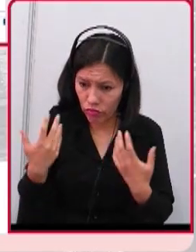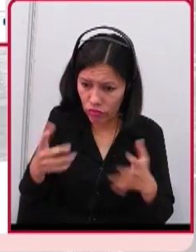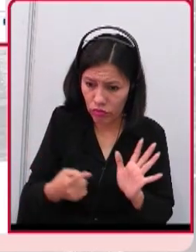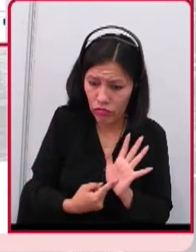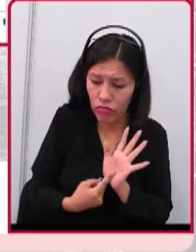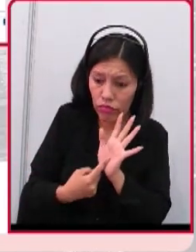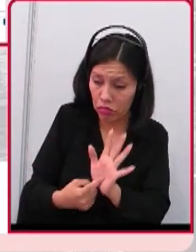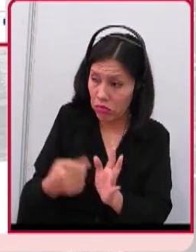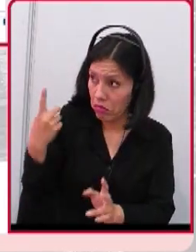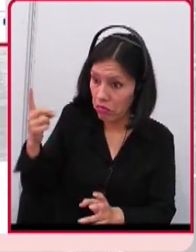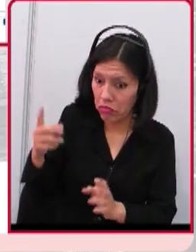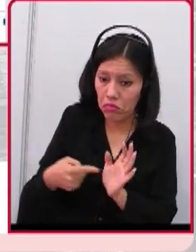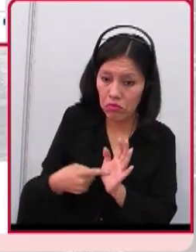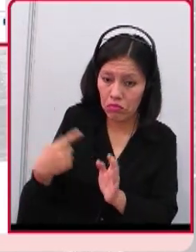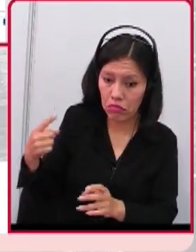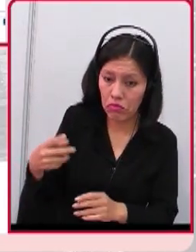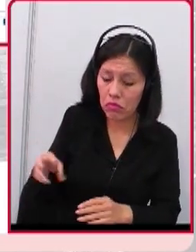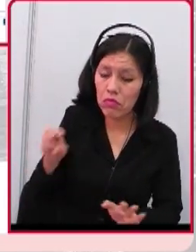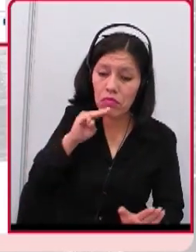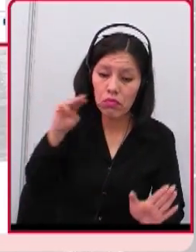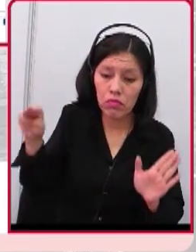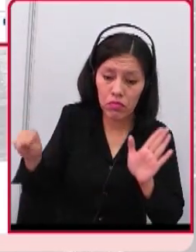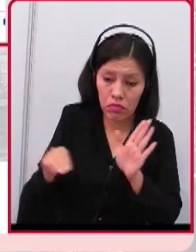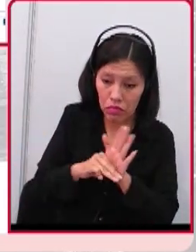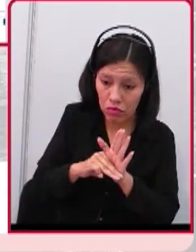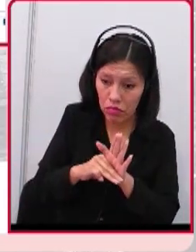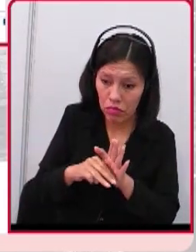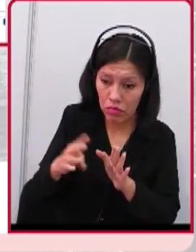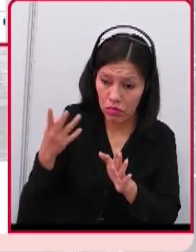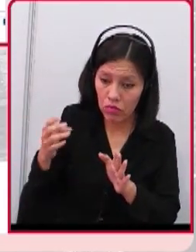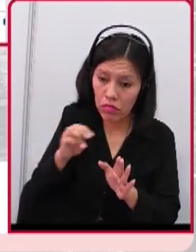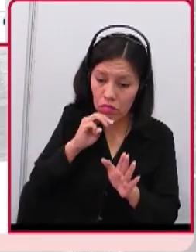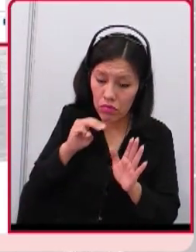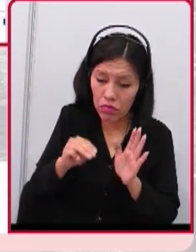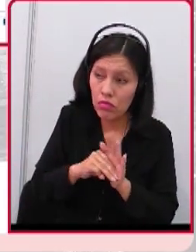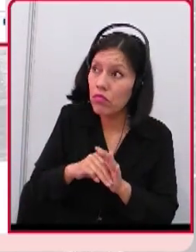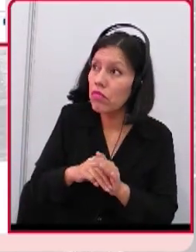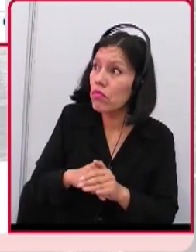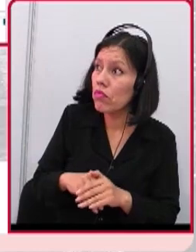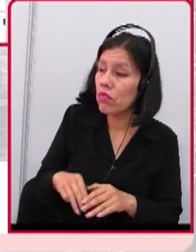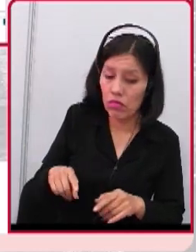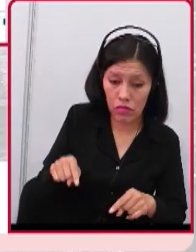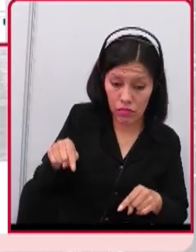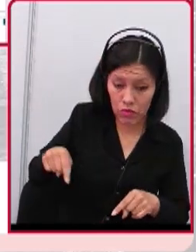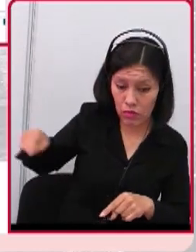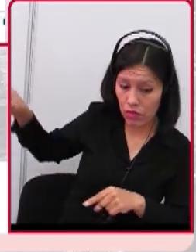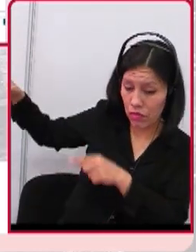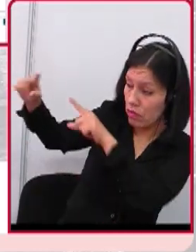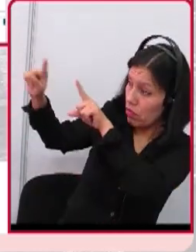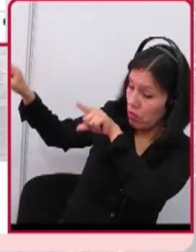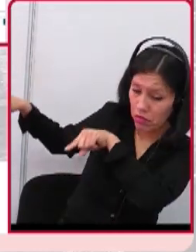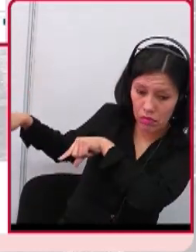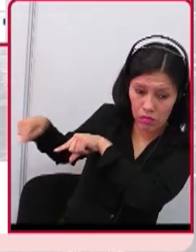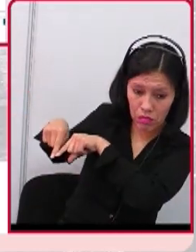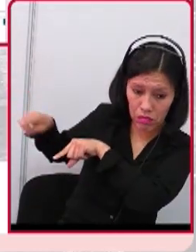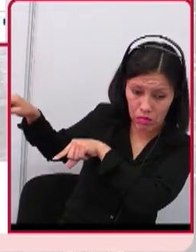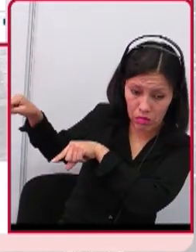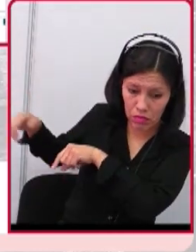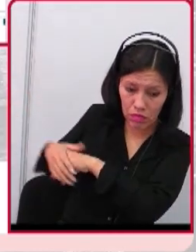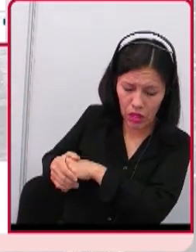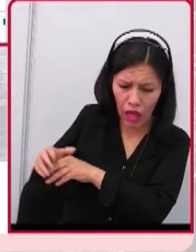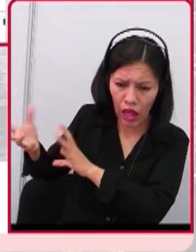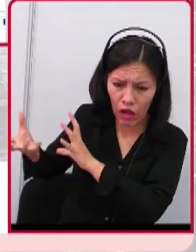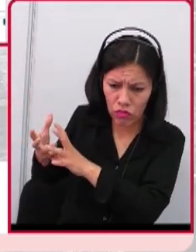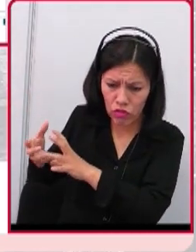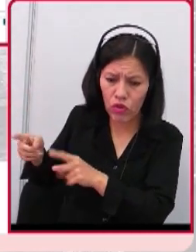ustedes pueden ver tanto en el modelo de alteración, que es este que está aquí, como en el modelo de litología,